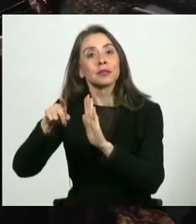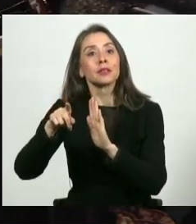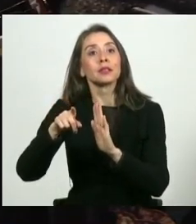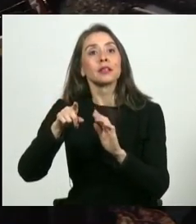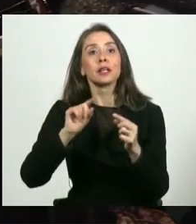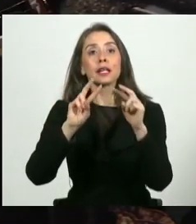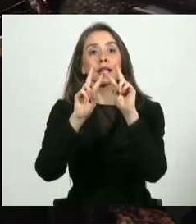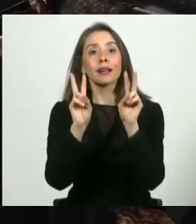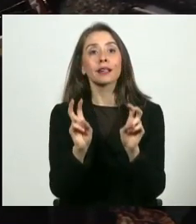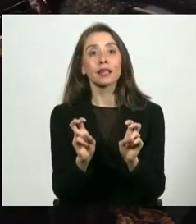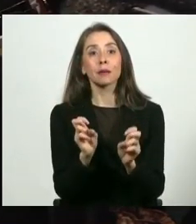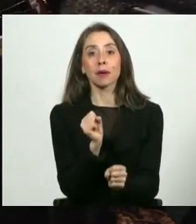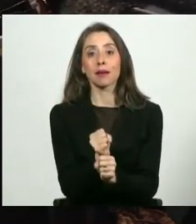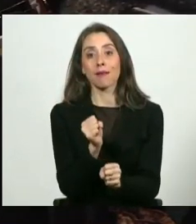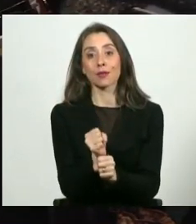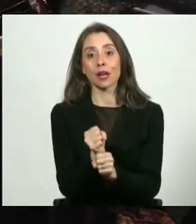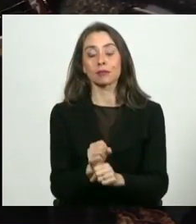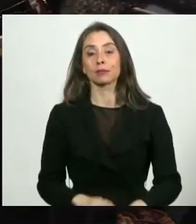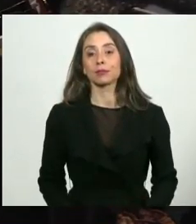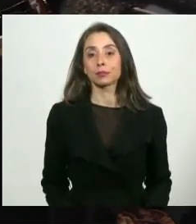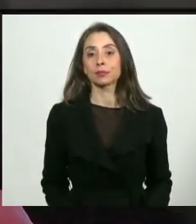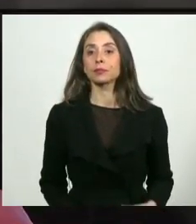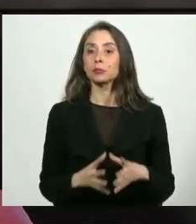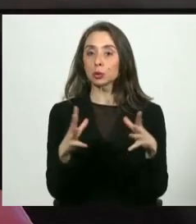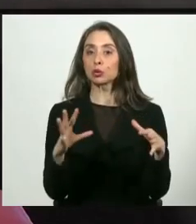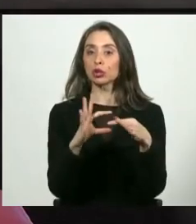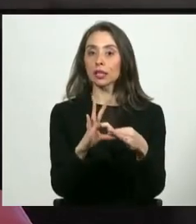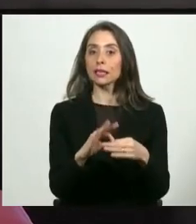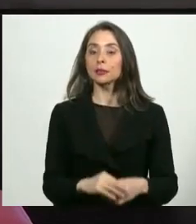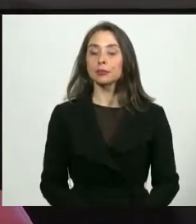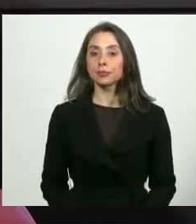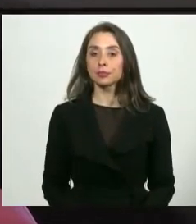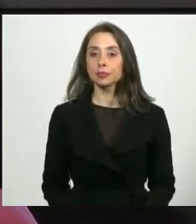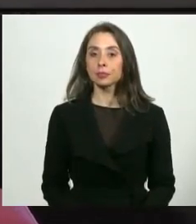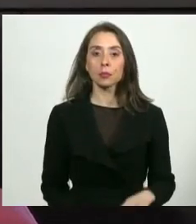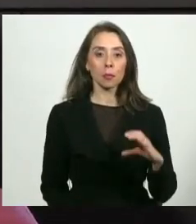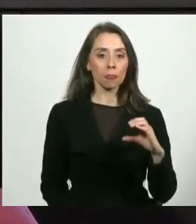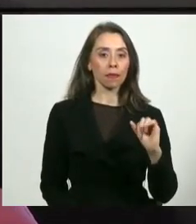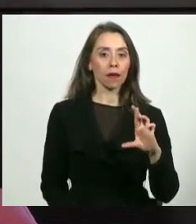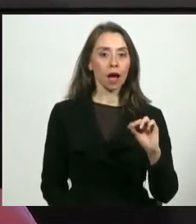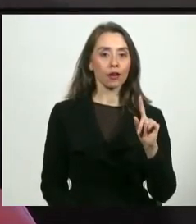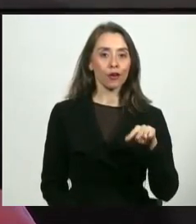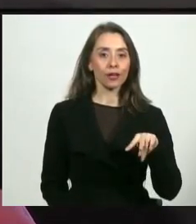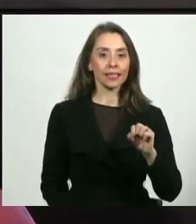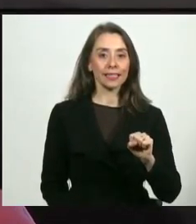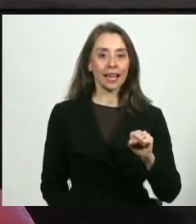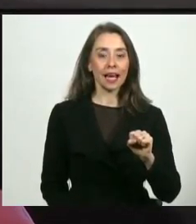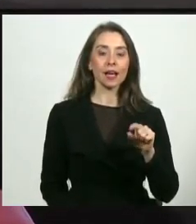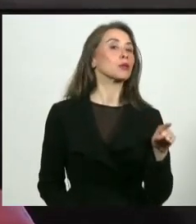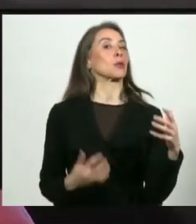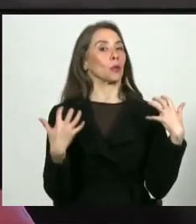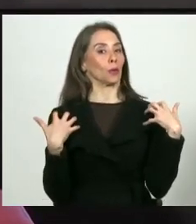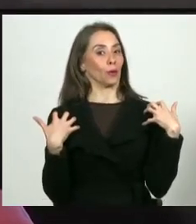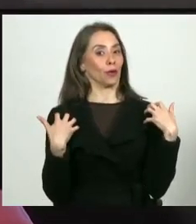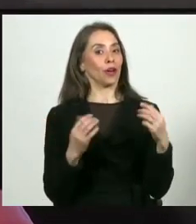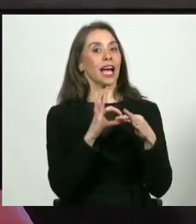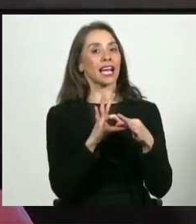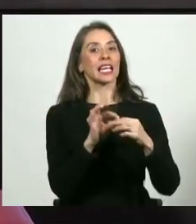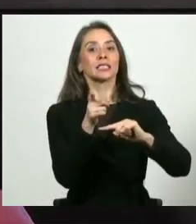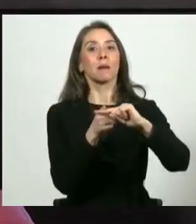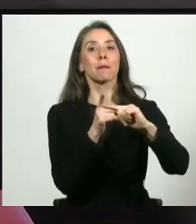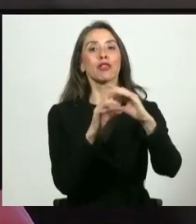materia laboral. Muchas gracias. Carolina, por tu rol, o gracias a los medios